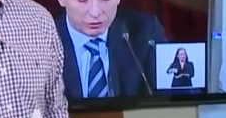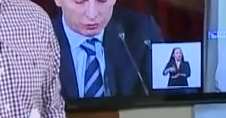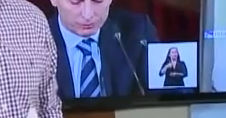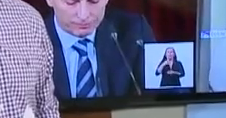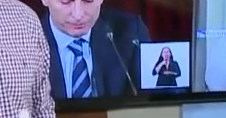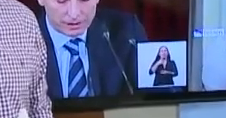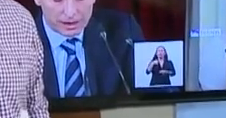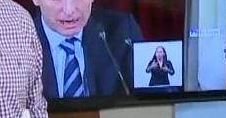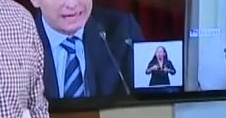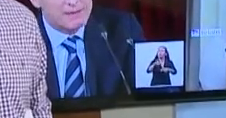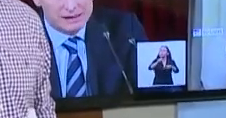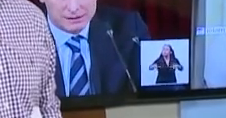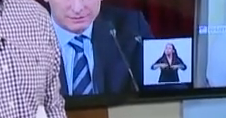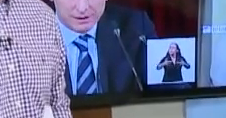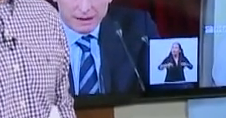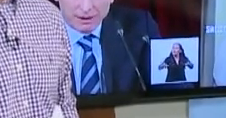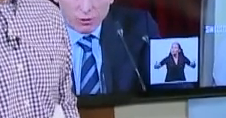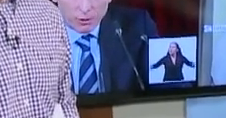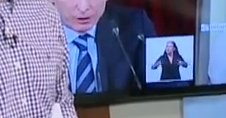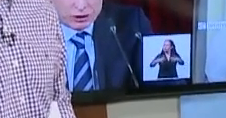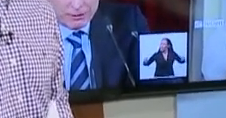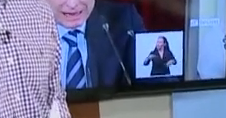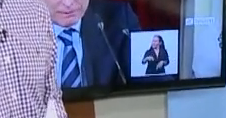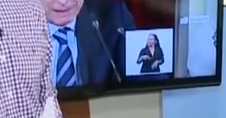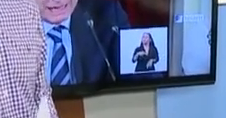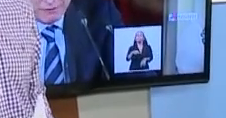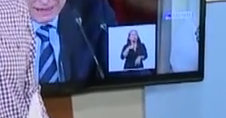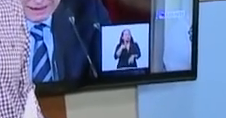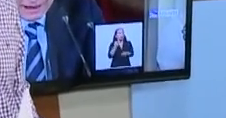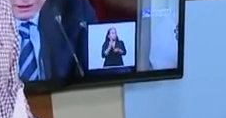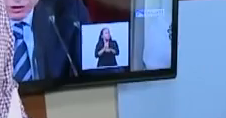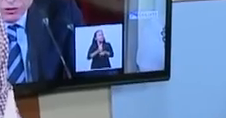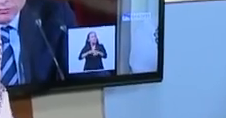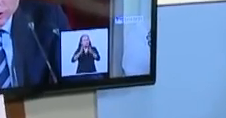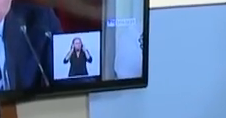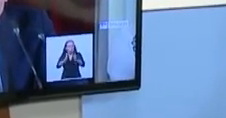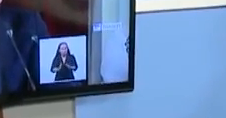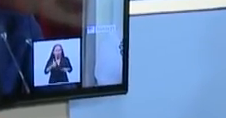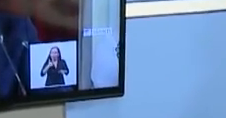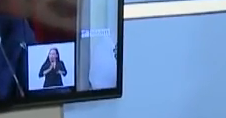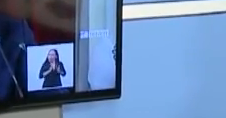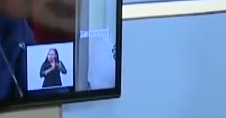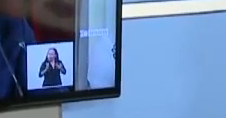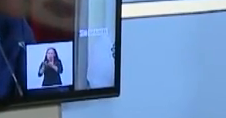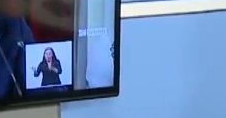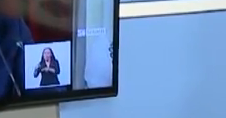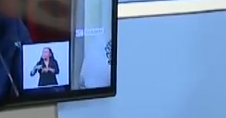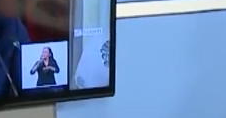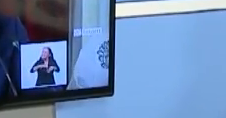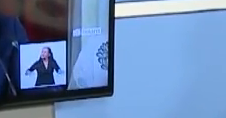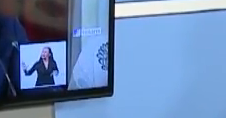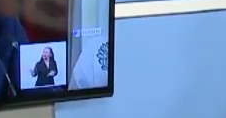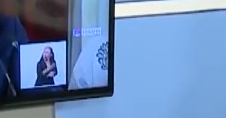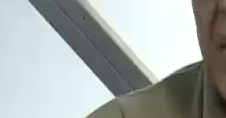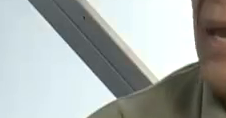más keynesiano. En sentido, ¿cuáles son las diferencias? Bueno, que el liberalismo centra el papel